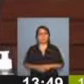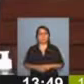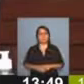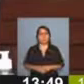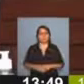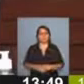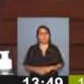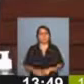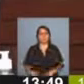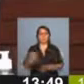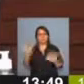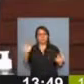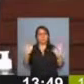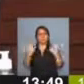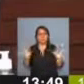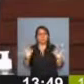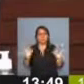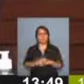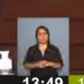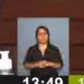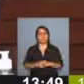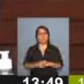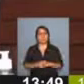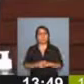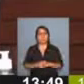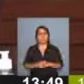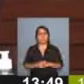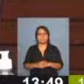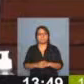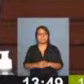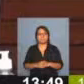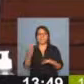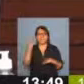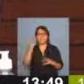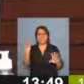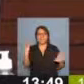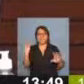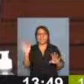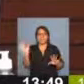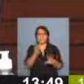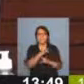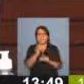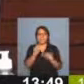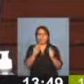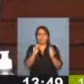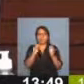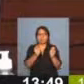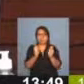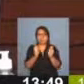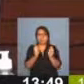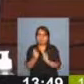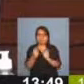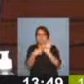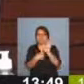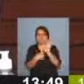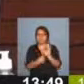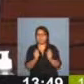habiéndose aprobado en general la reforma parcial de la Constitución en